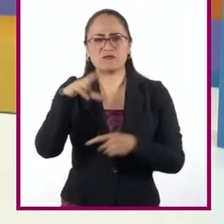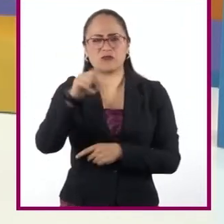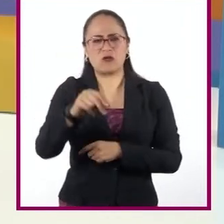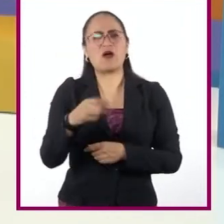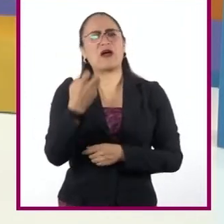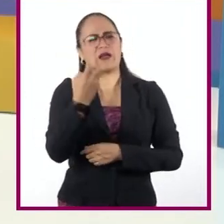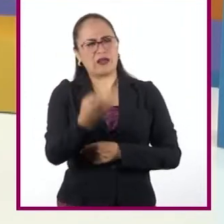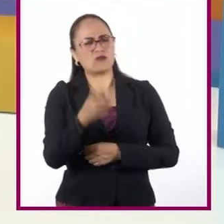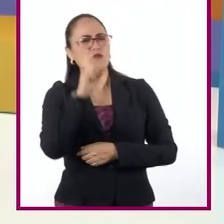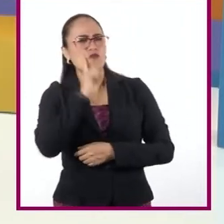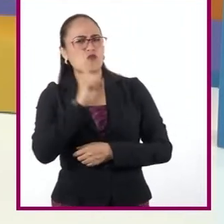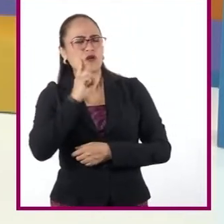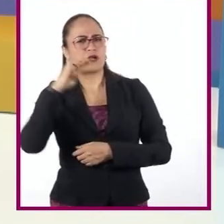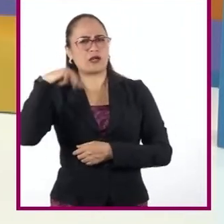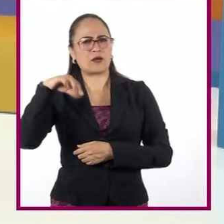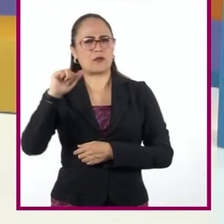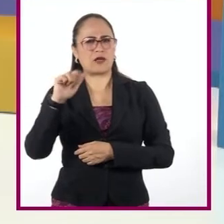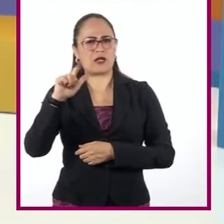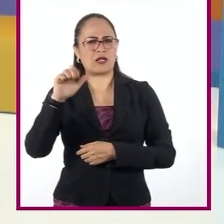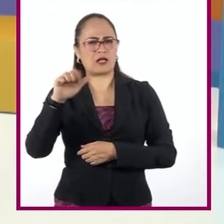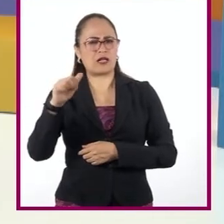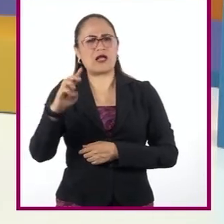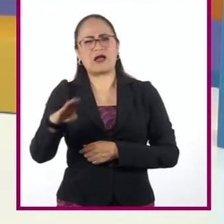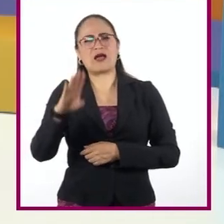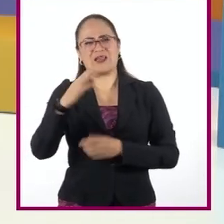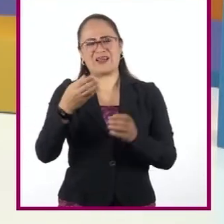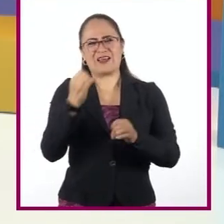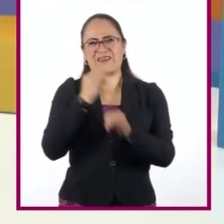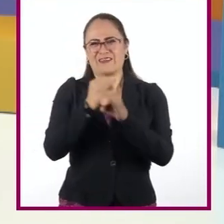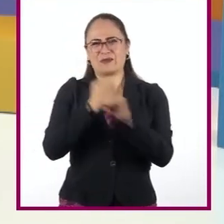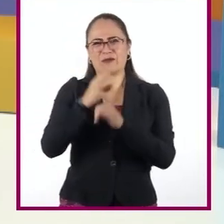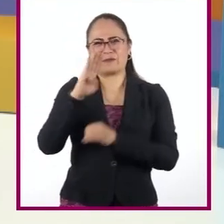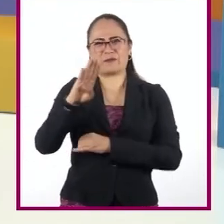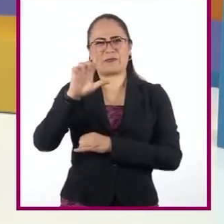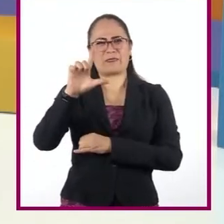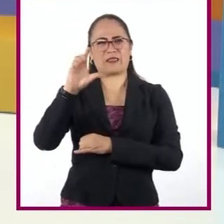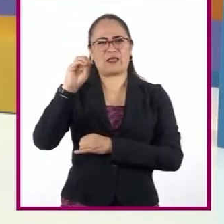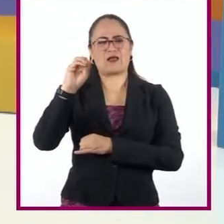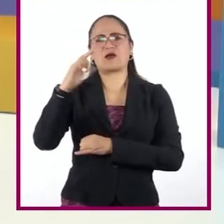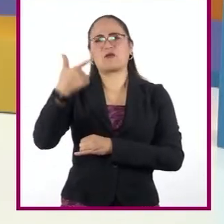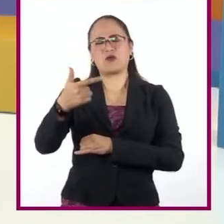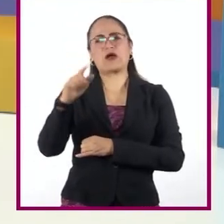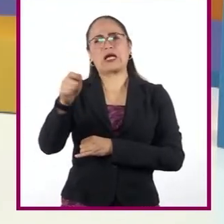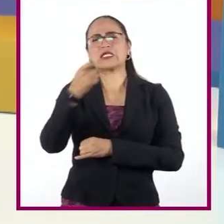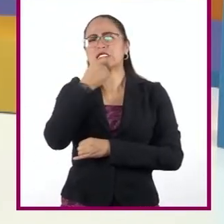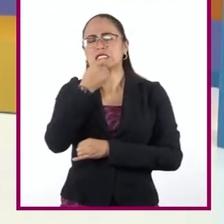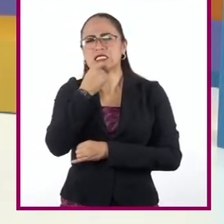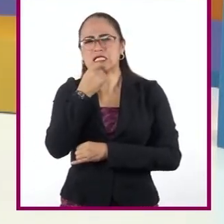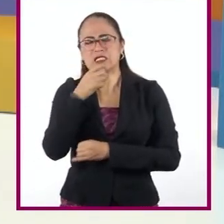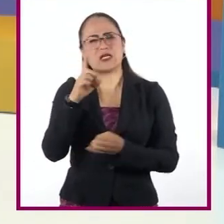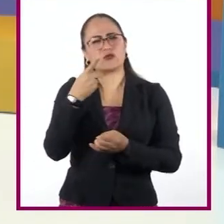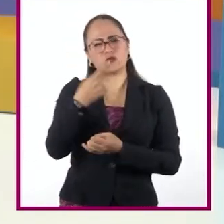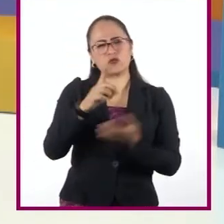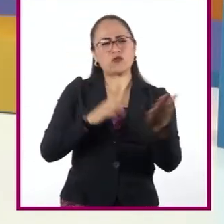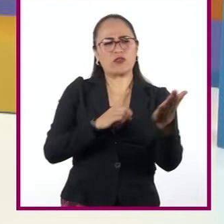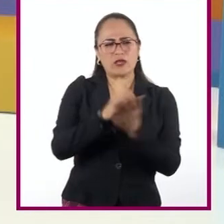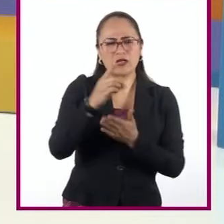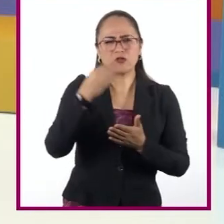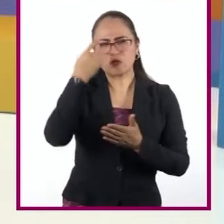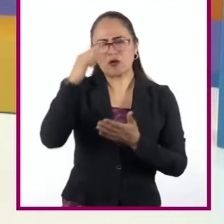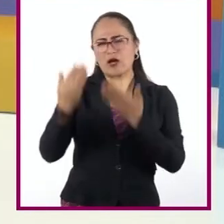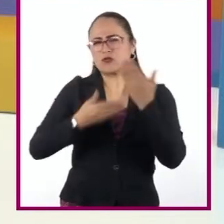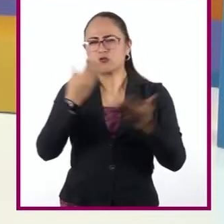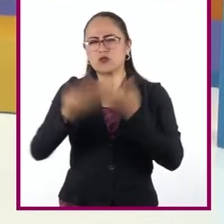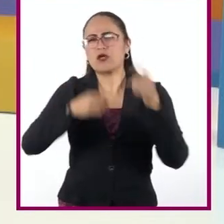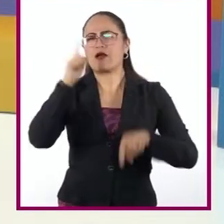creó un blog para enterar al mundo sobre cómo es que a las niñas se les había revocado el derecho a estudiar.